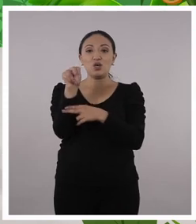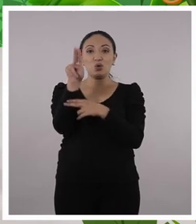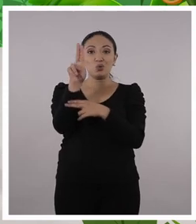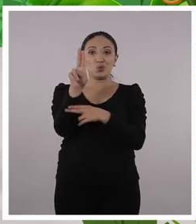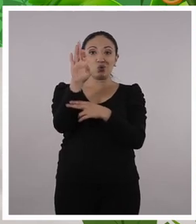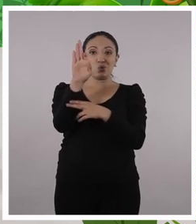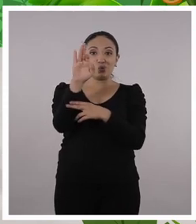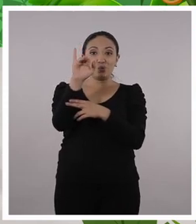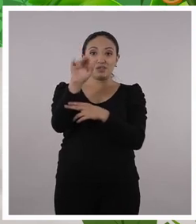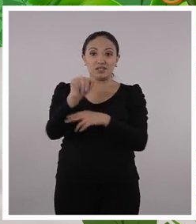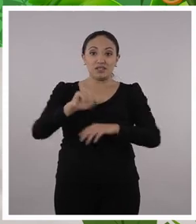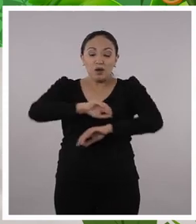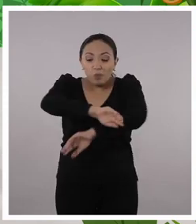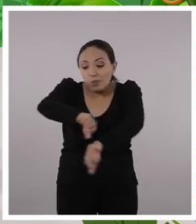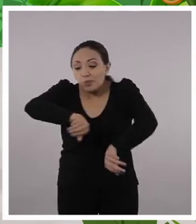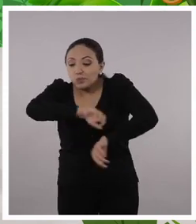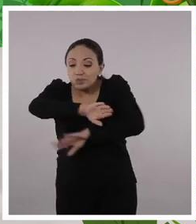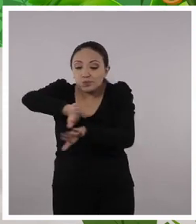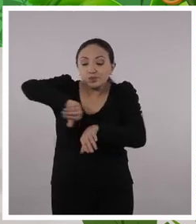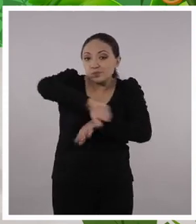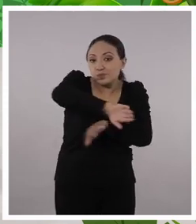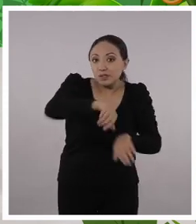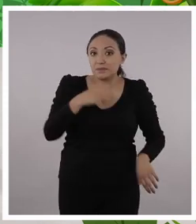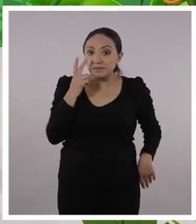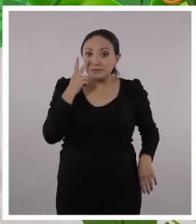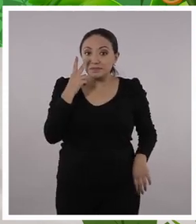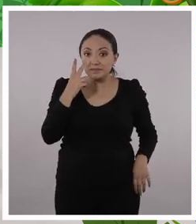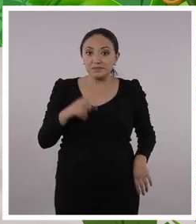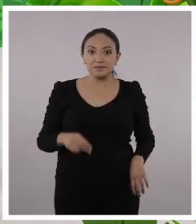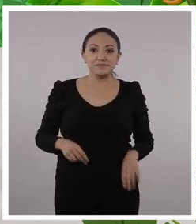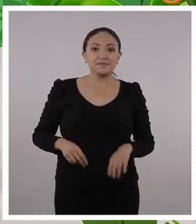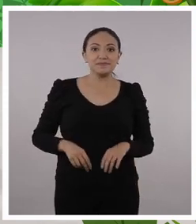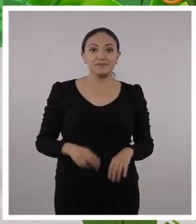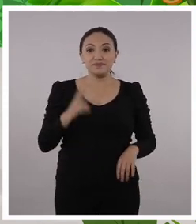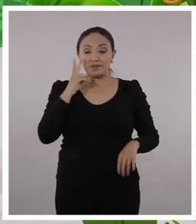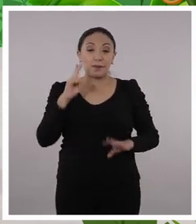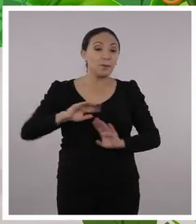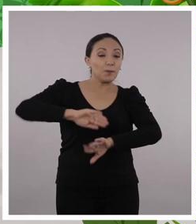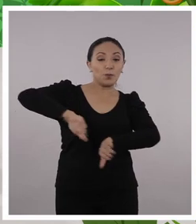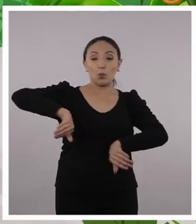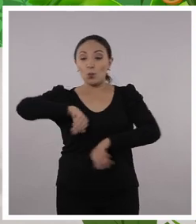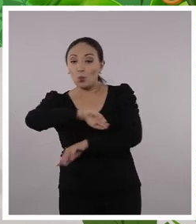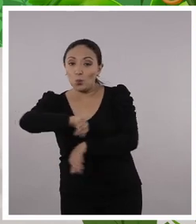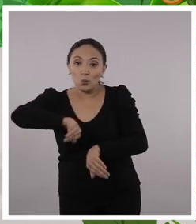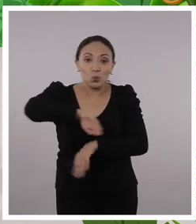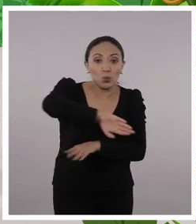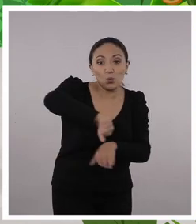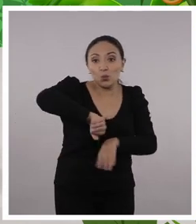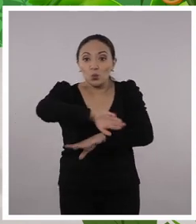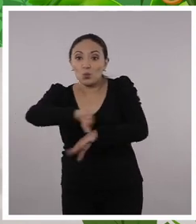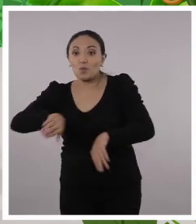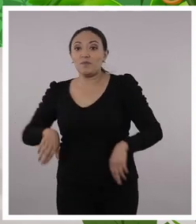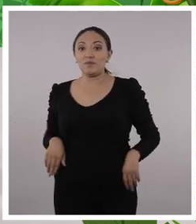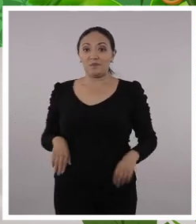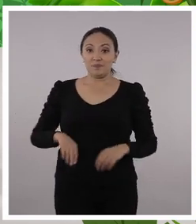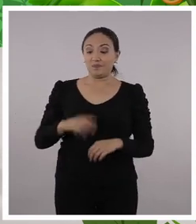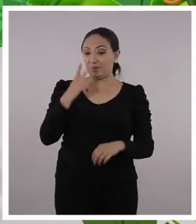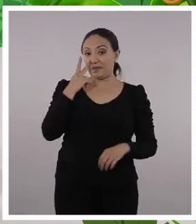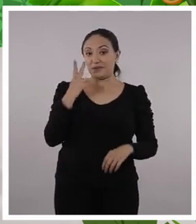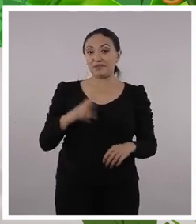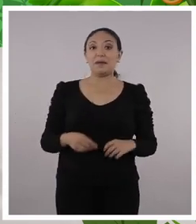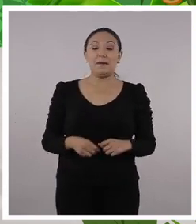¡Una nutria! Tengo que nadar elegantemente. ¿Elegantemente? Elegantemente. Estilo mariposa. A ver, tenemos la nutria por